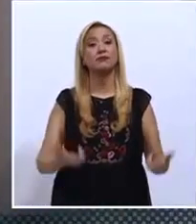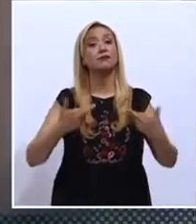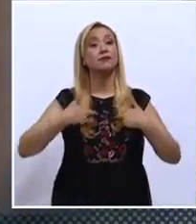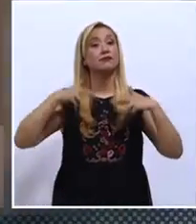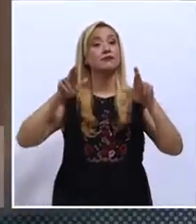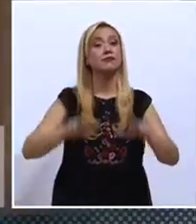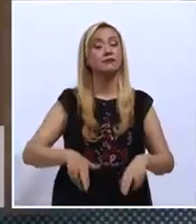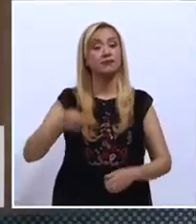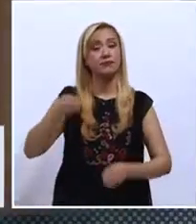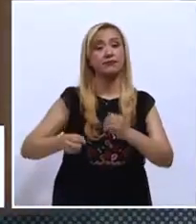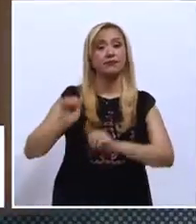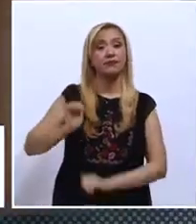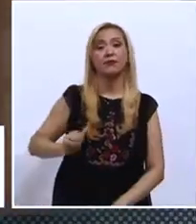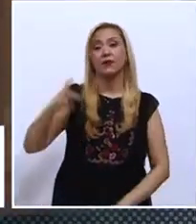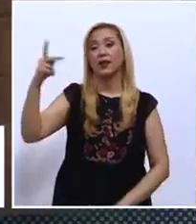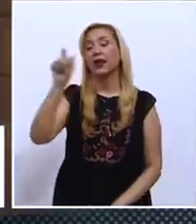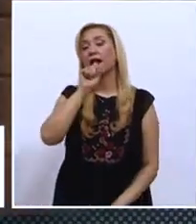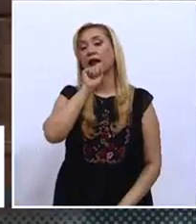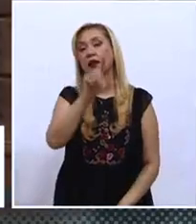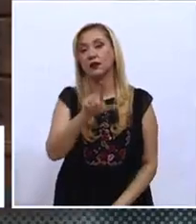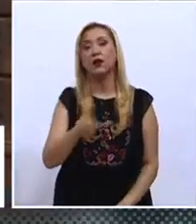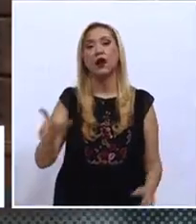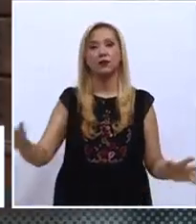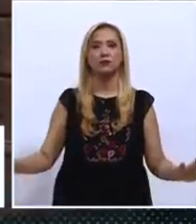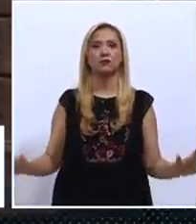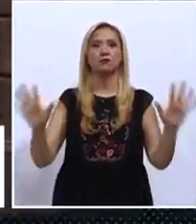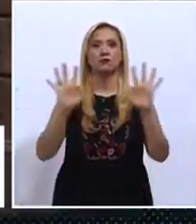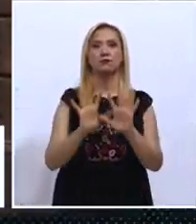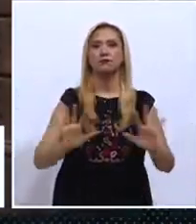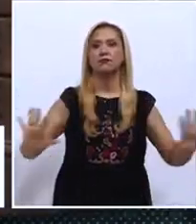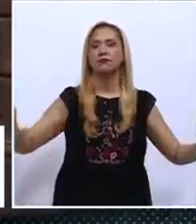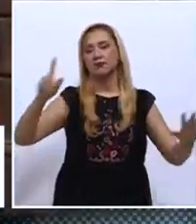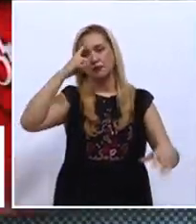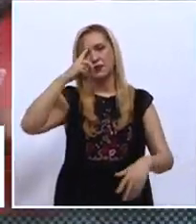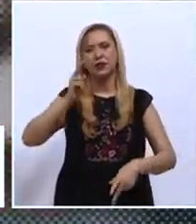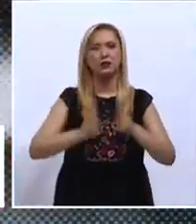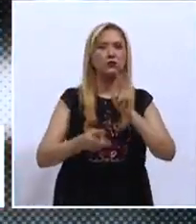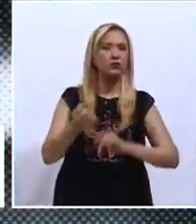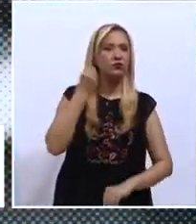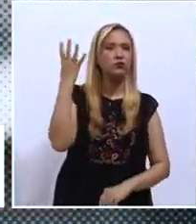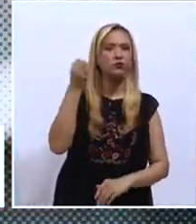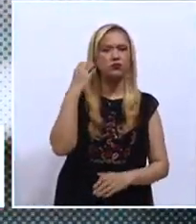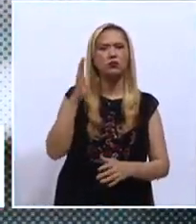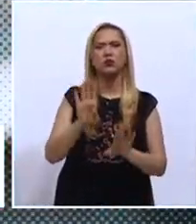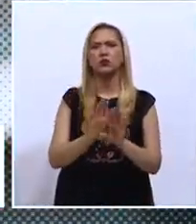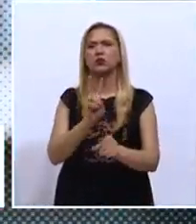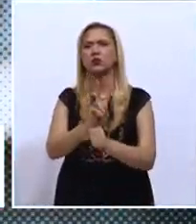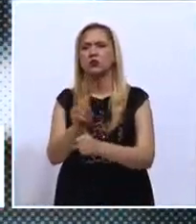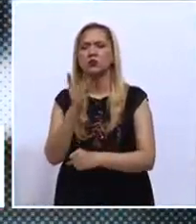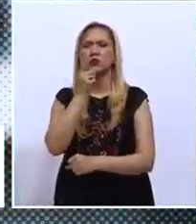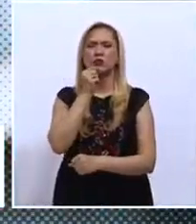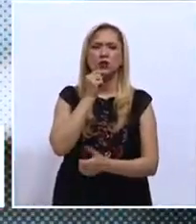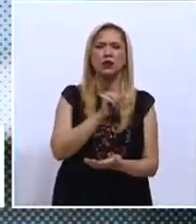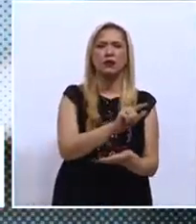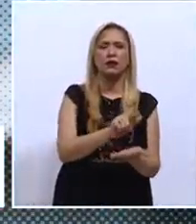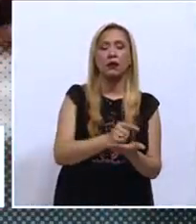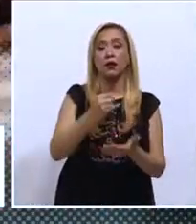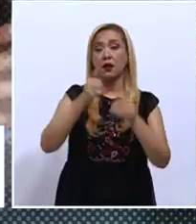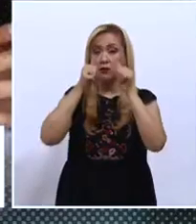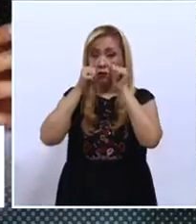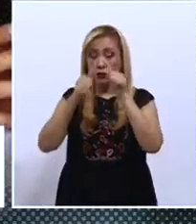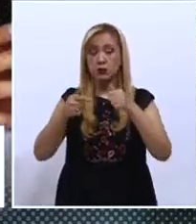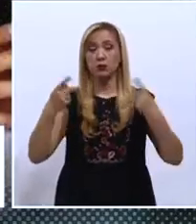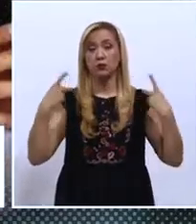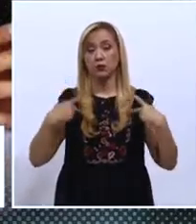Representantes del Poder Judicial de Jalisco participaron en la Mesa de Seguridad y Justicia Estatal, en la que se analizaron el programa de atención integral